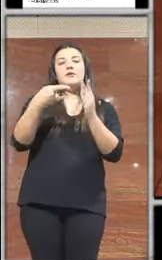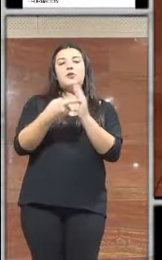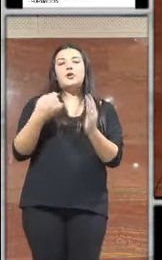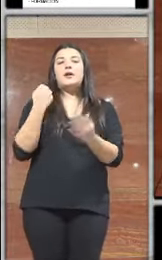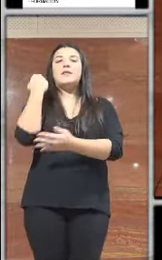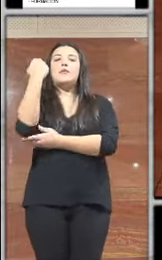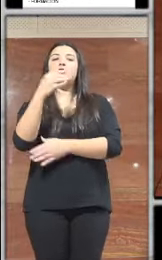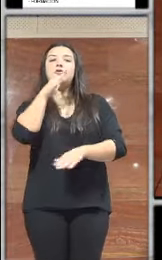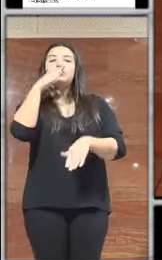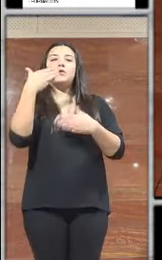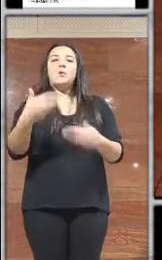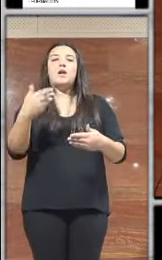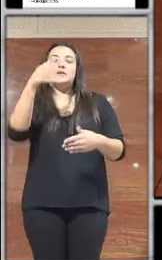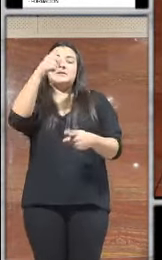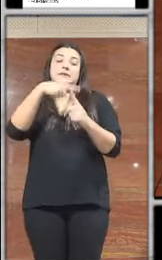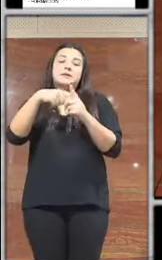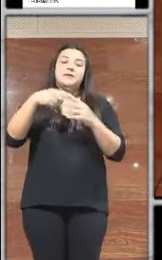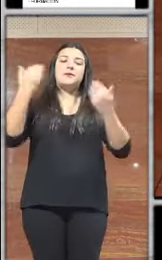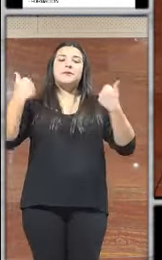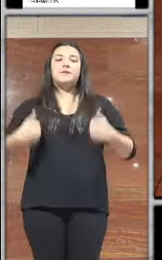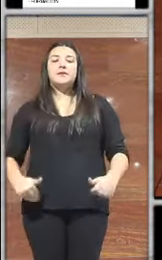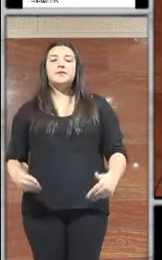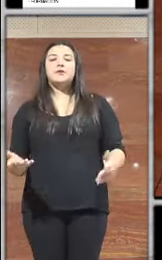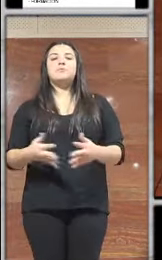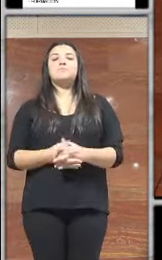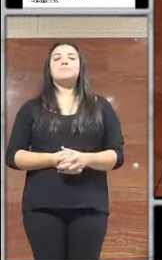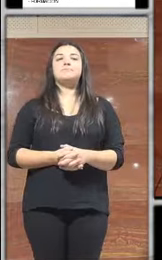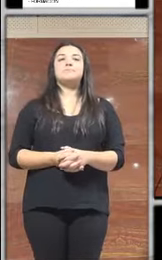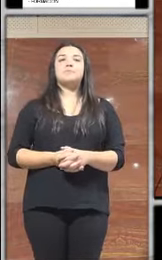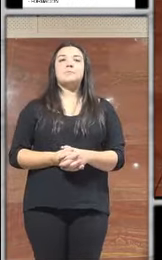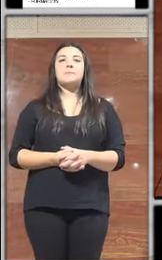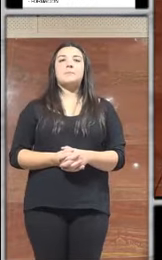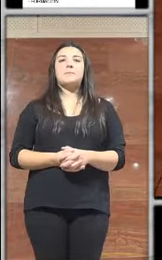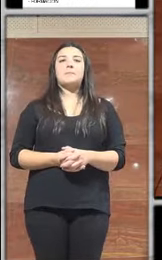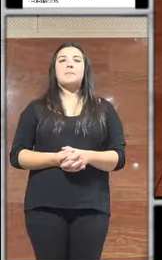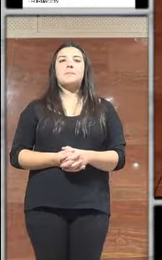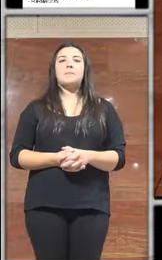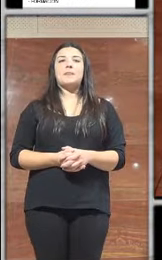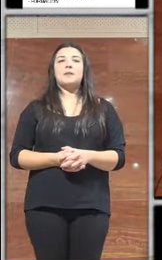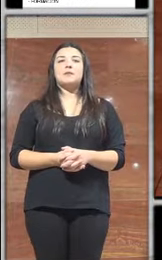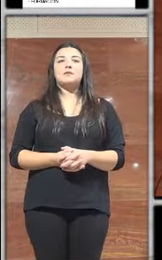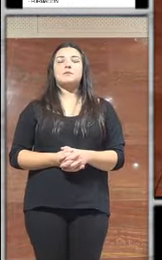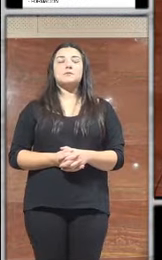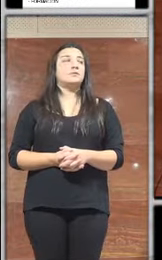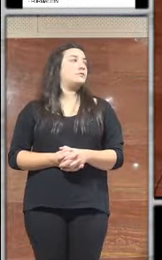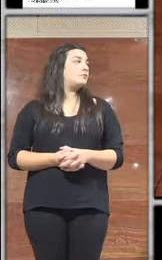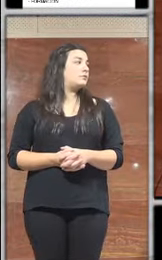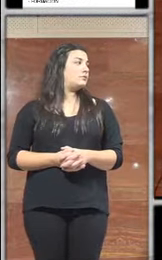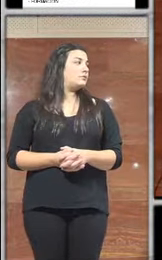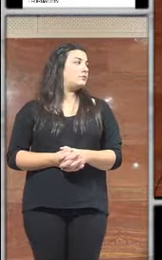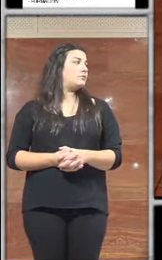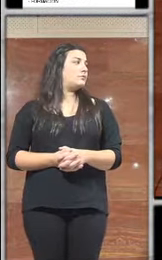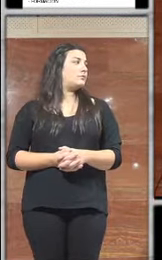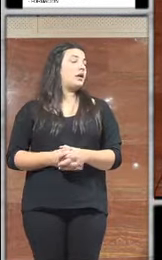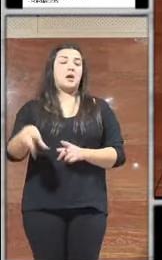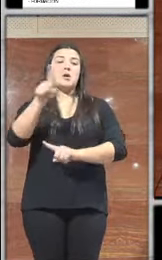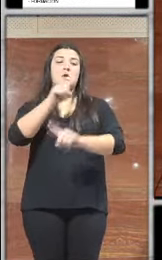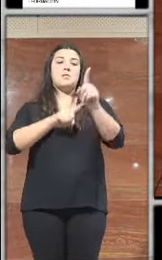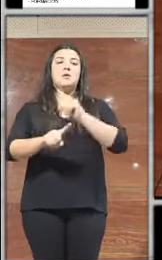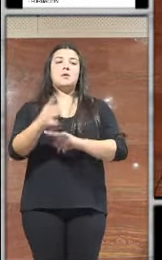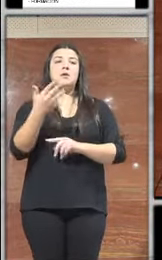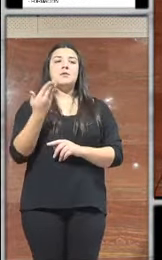actuales, sobre todo a nivel físico, a nivel de periféricos, con los nuevos dispositivos móviles. Ahí tenemos otro problema grande, y es que